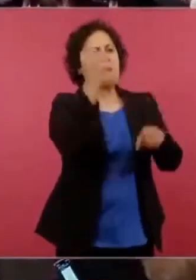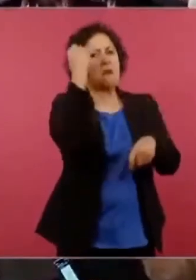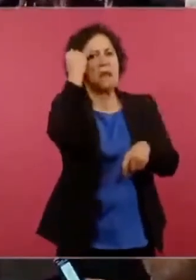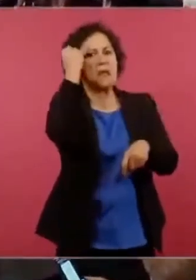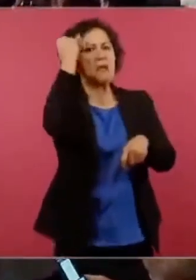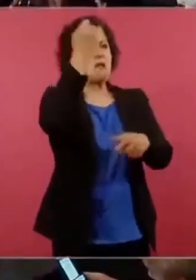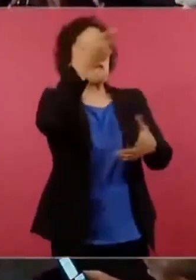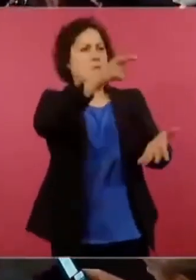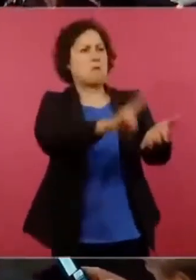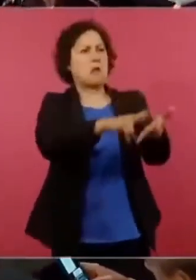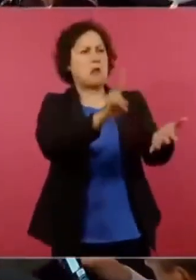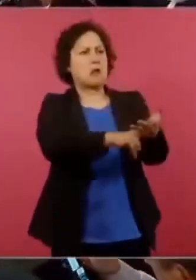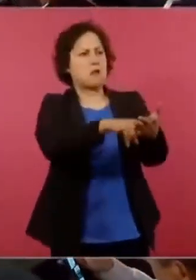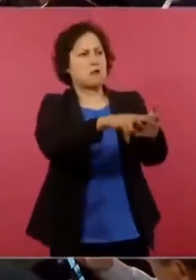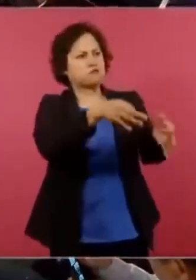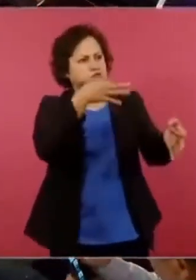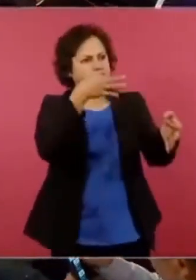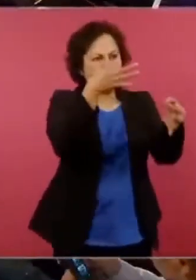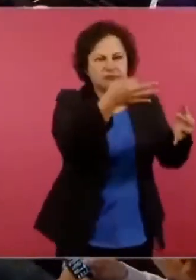el dinero.